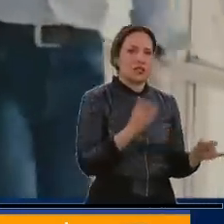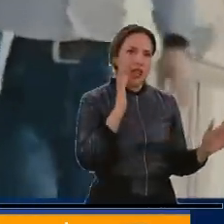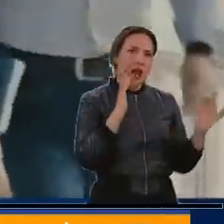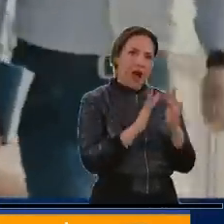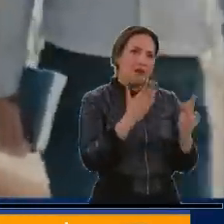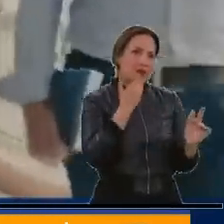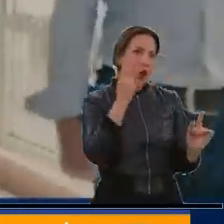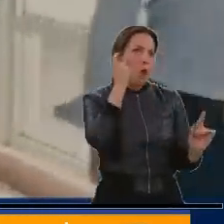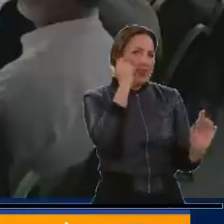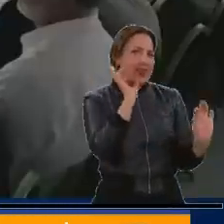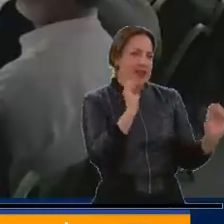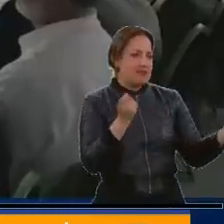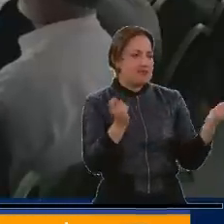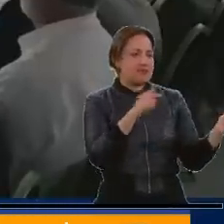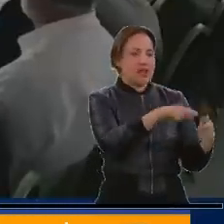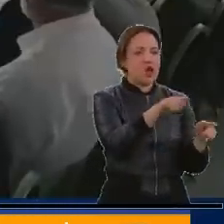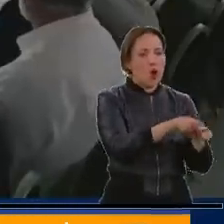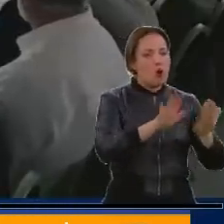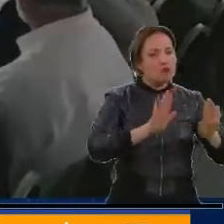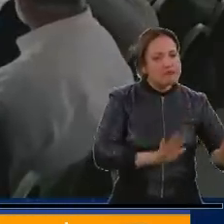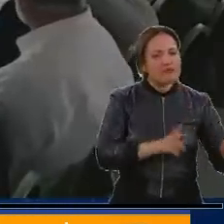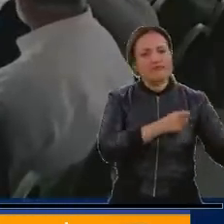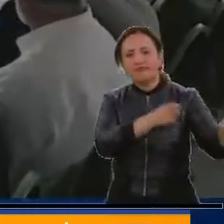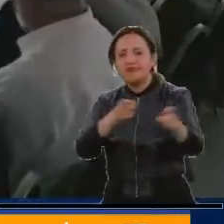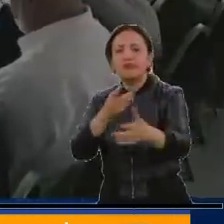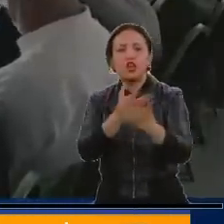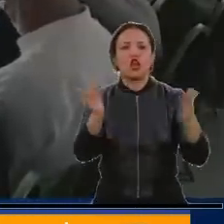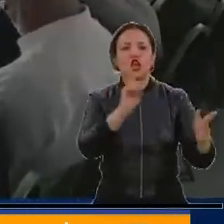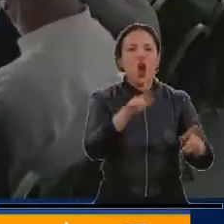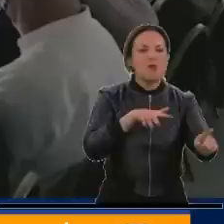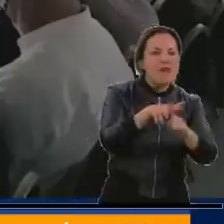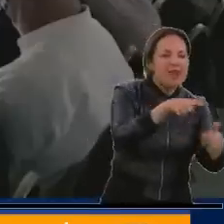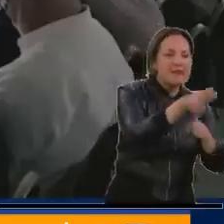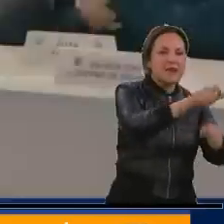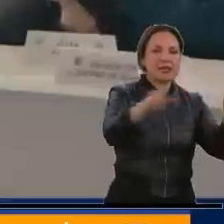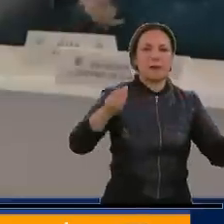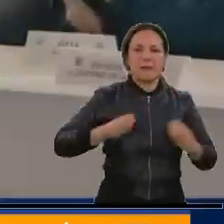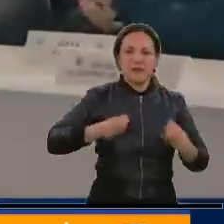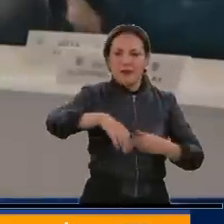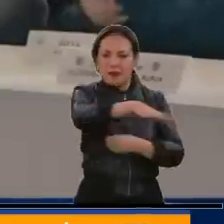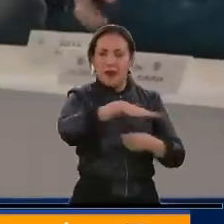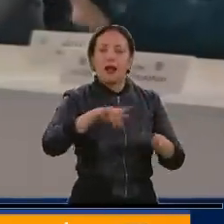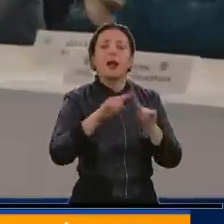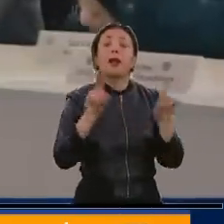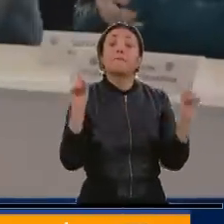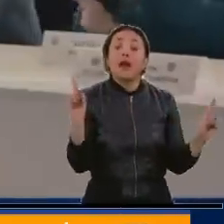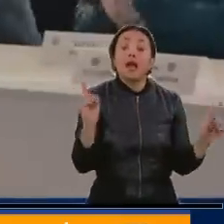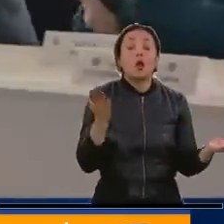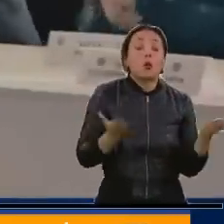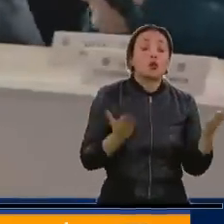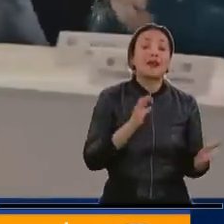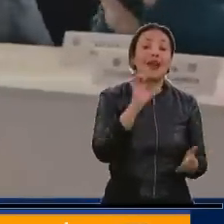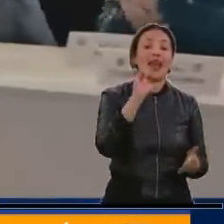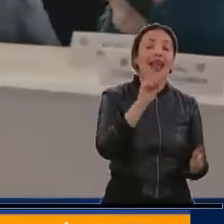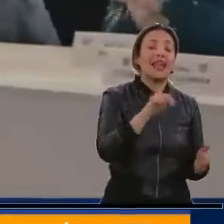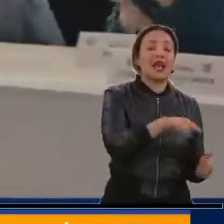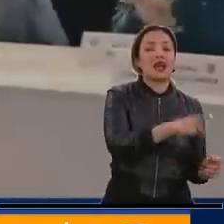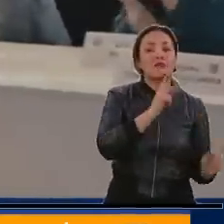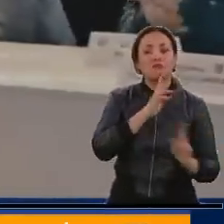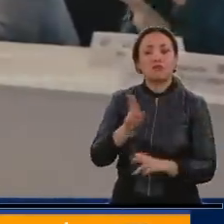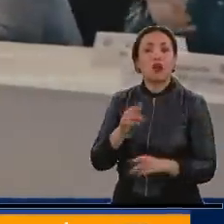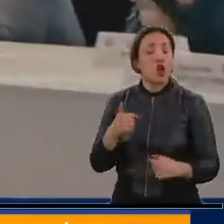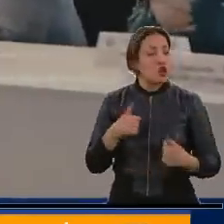cese bilateral de hostilidades, ese cese unilateral de hostilidades, aunque el ELN seguramente va a responder, es que nosotros no agredimos a